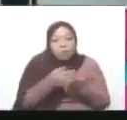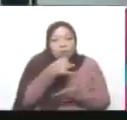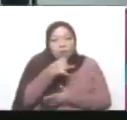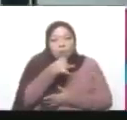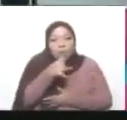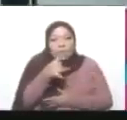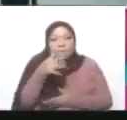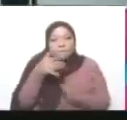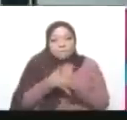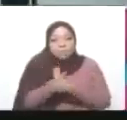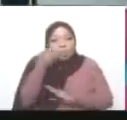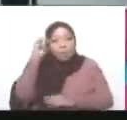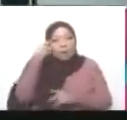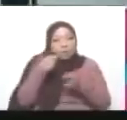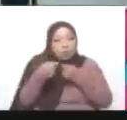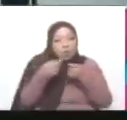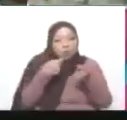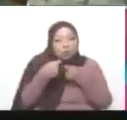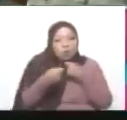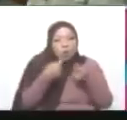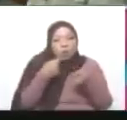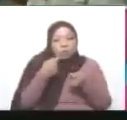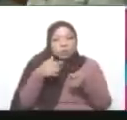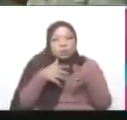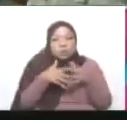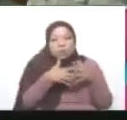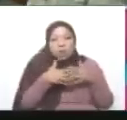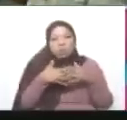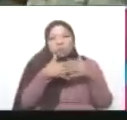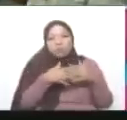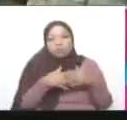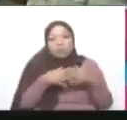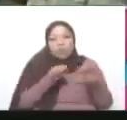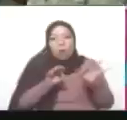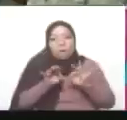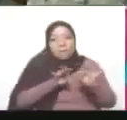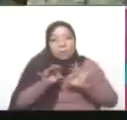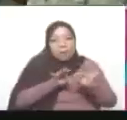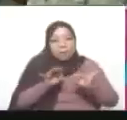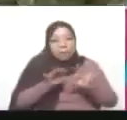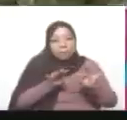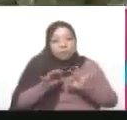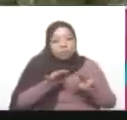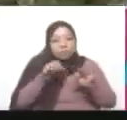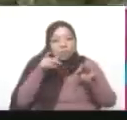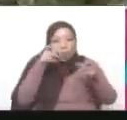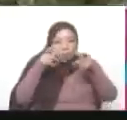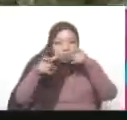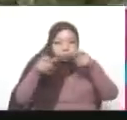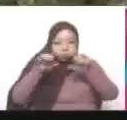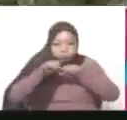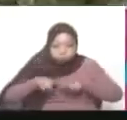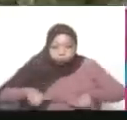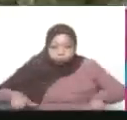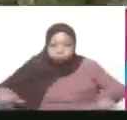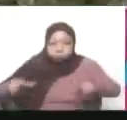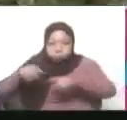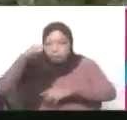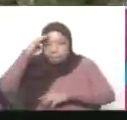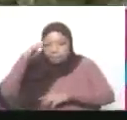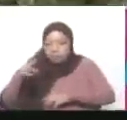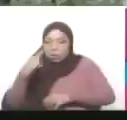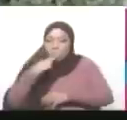bajo control del Comando sur y del pentágono se tenían preparadas de las bases de Guyana que ocuparían